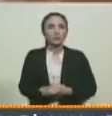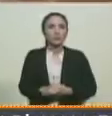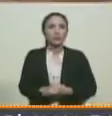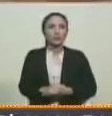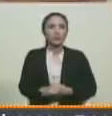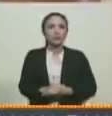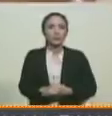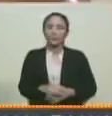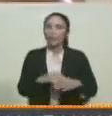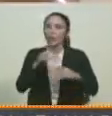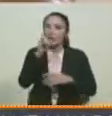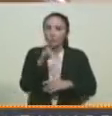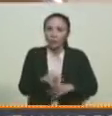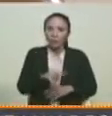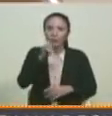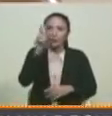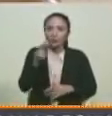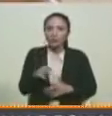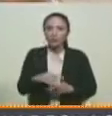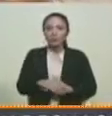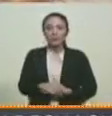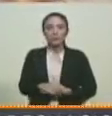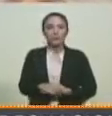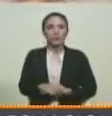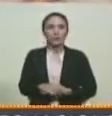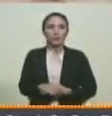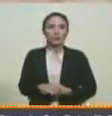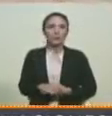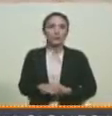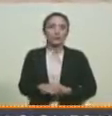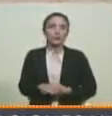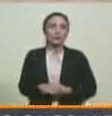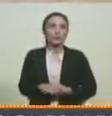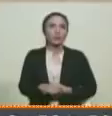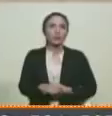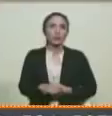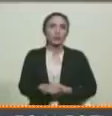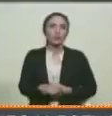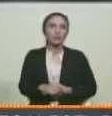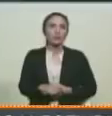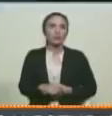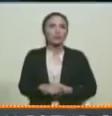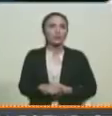cada vez más, con mayor fortaleza. Y